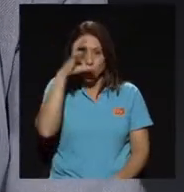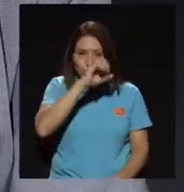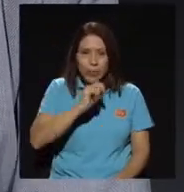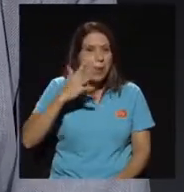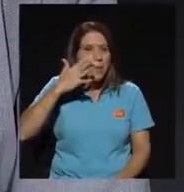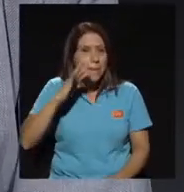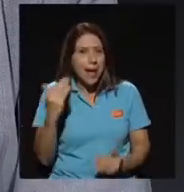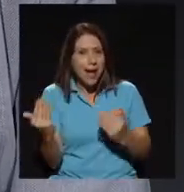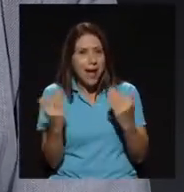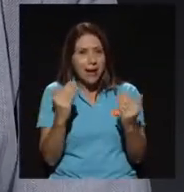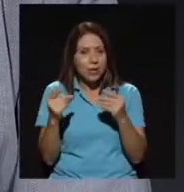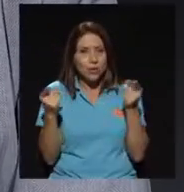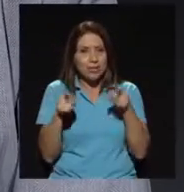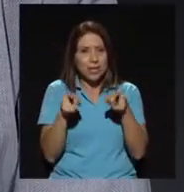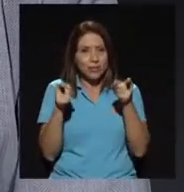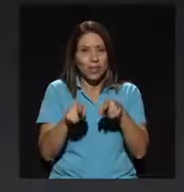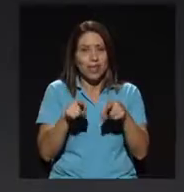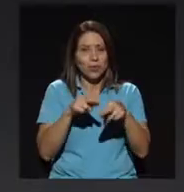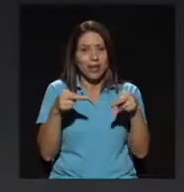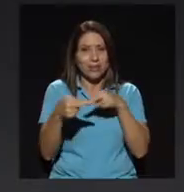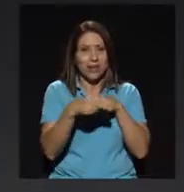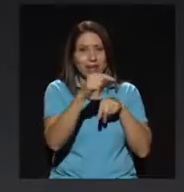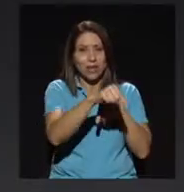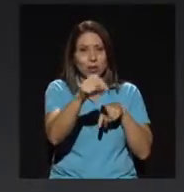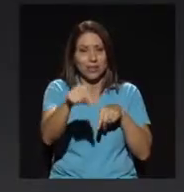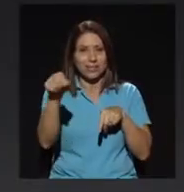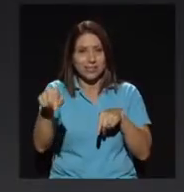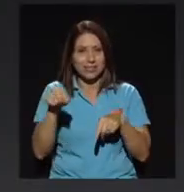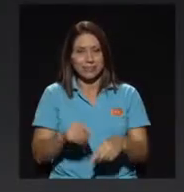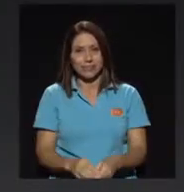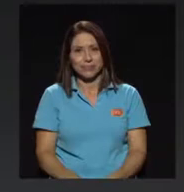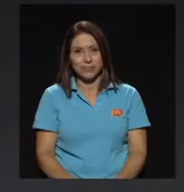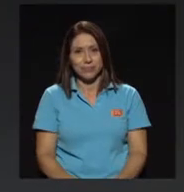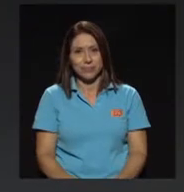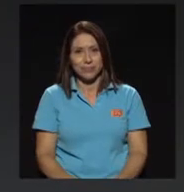que está sucediendo, por ejemplo, en las regiones.